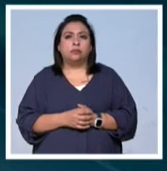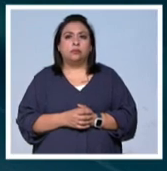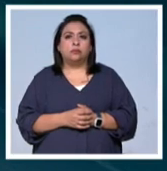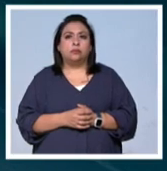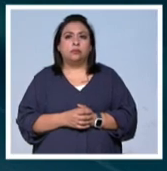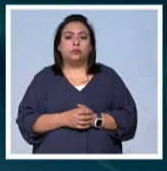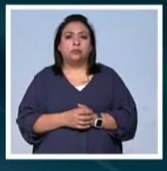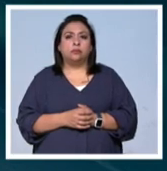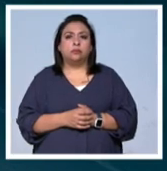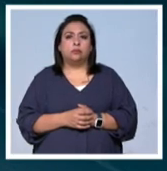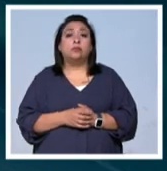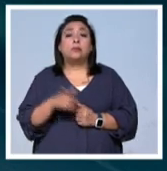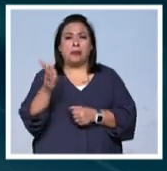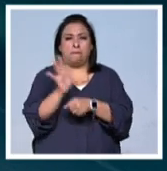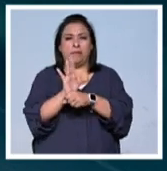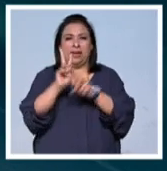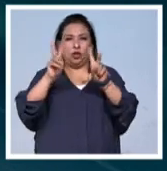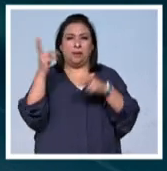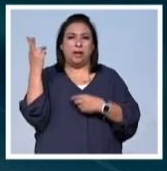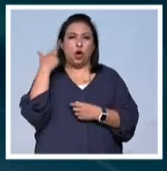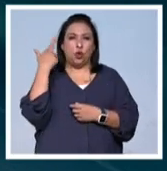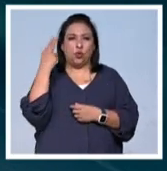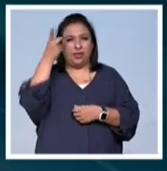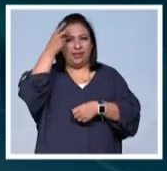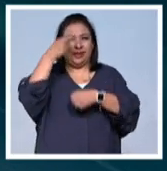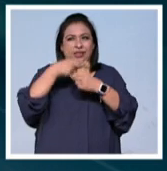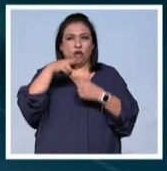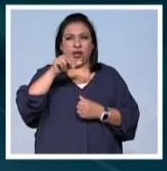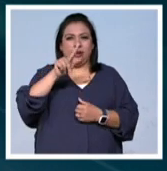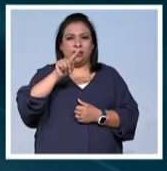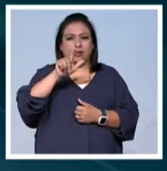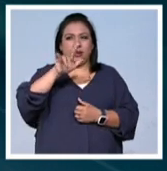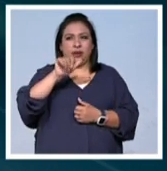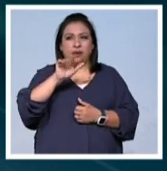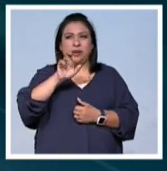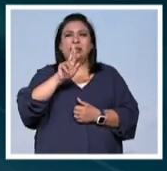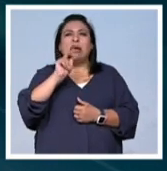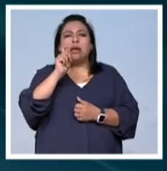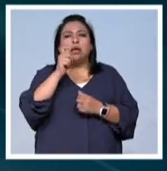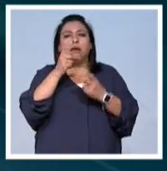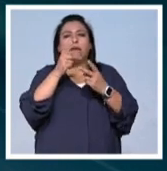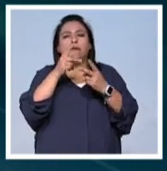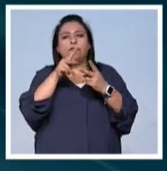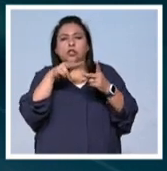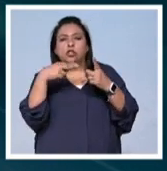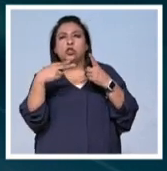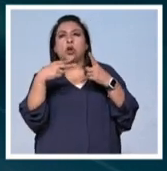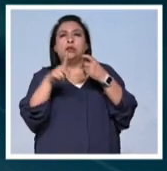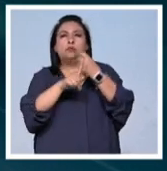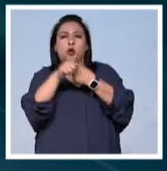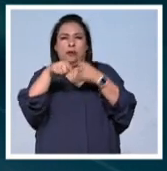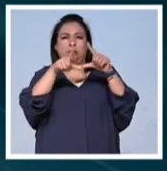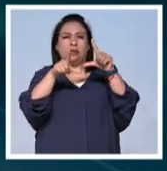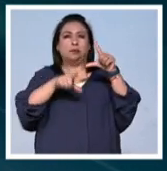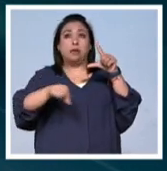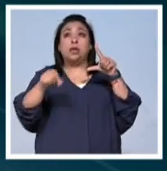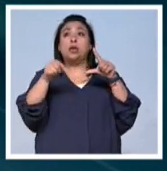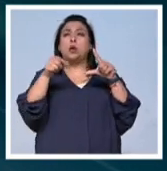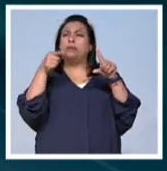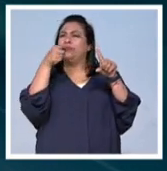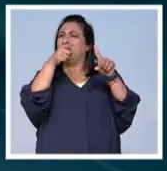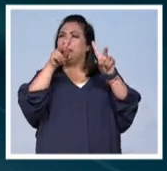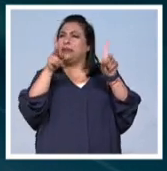sé nada de ella la película ruido de la directora Natalia bristán es un caleidoscopio de problemáticas que aquejan al país pero que toma